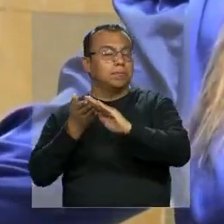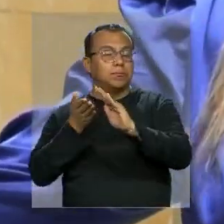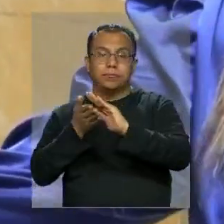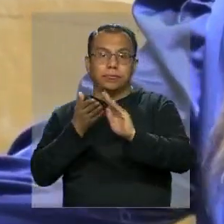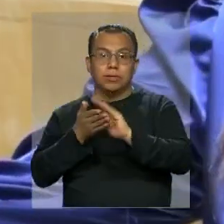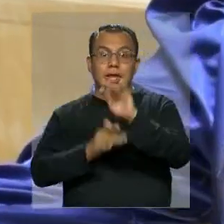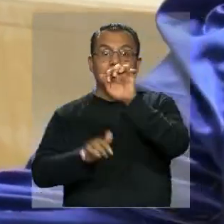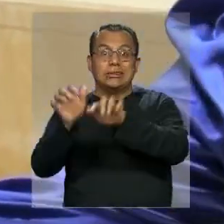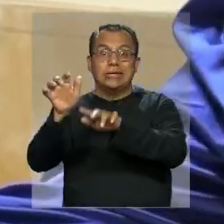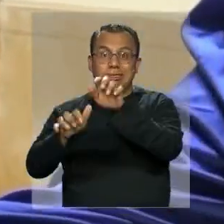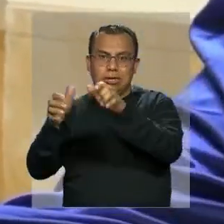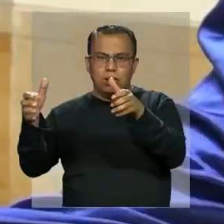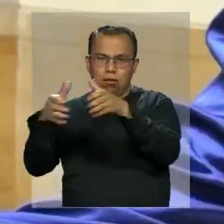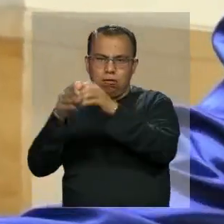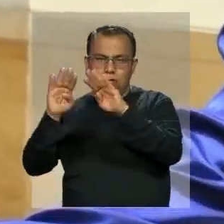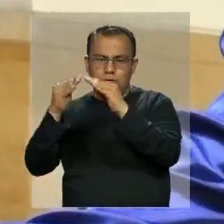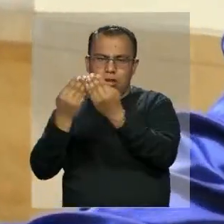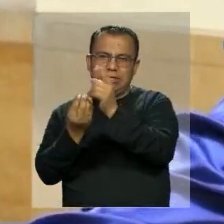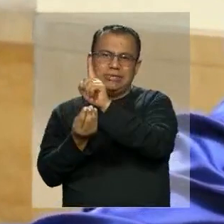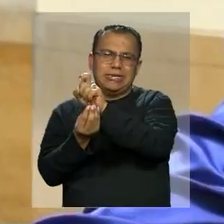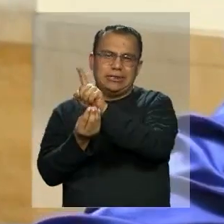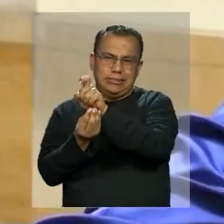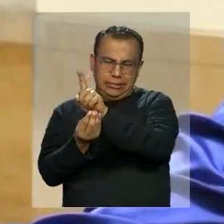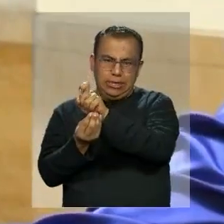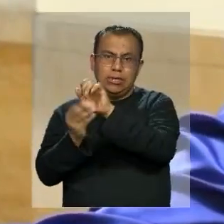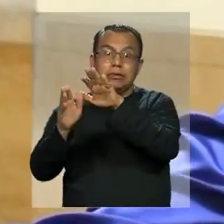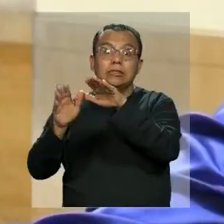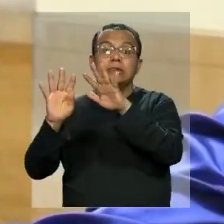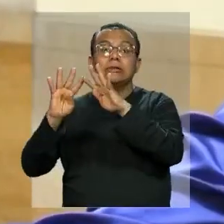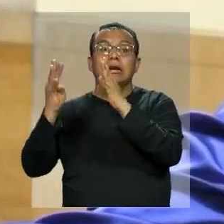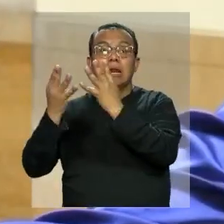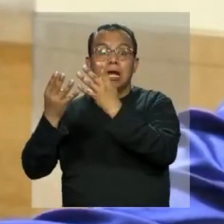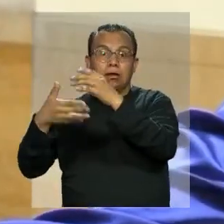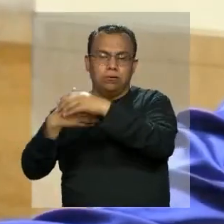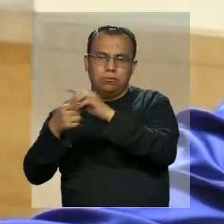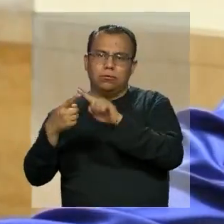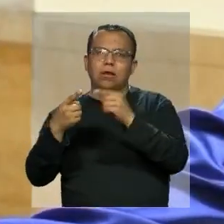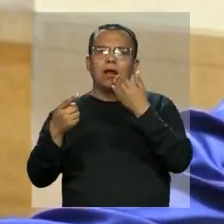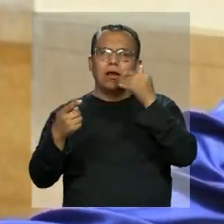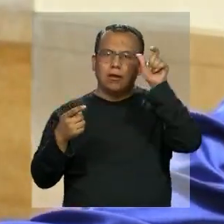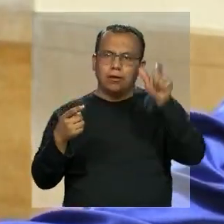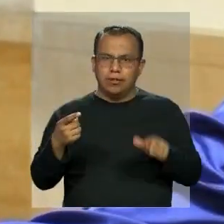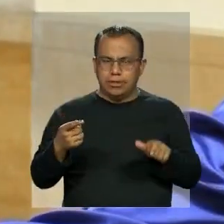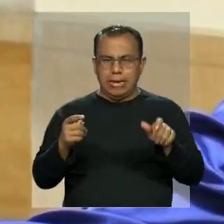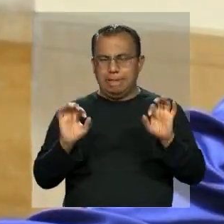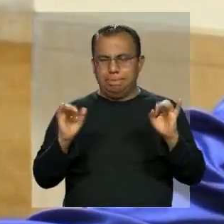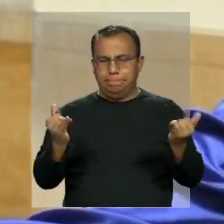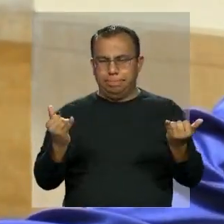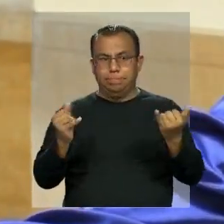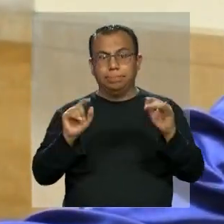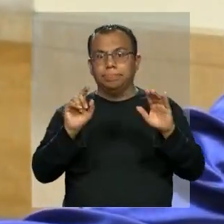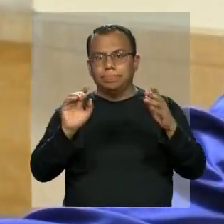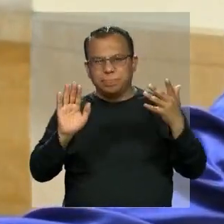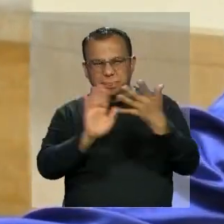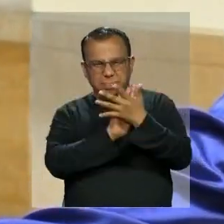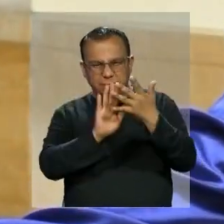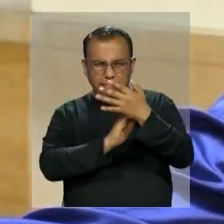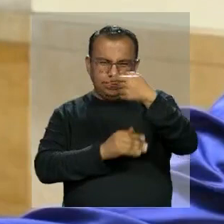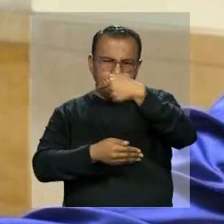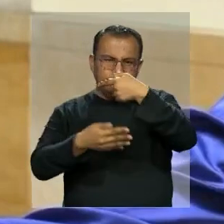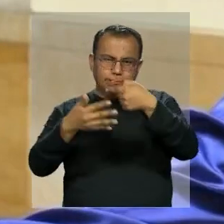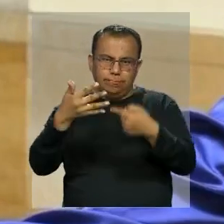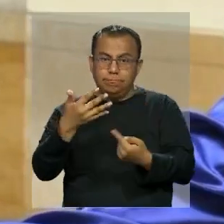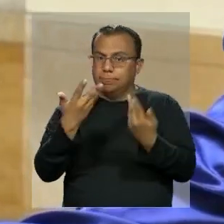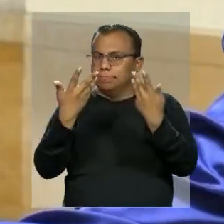del secretario de la Comisión Sexta del Senado de la República. La víctima ha sido absolutamente explícita en